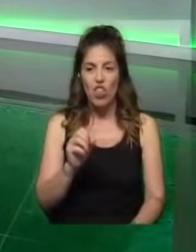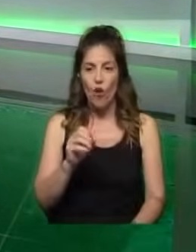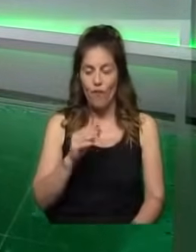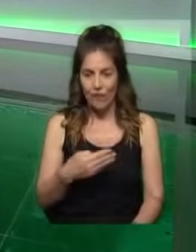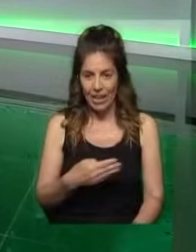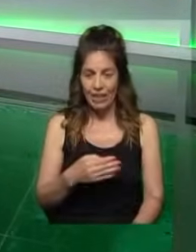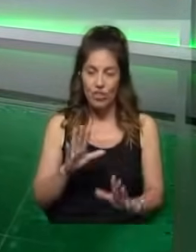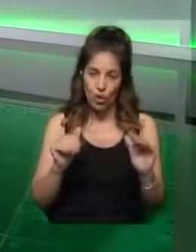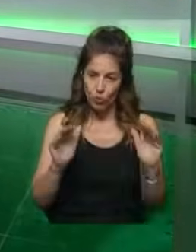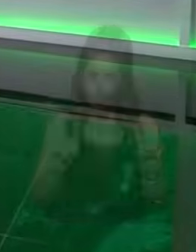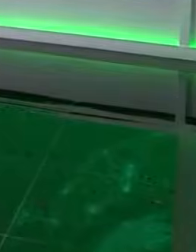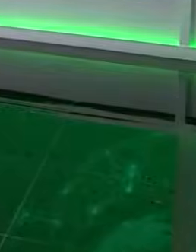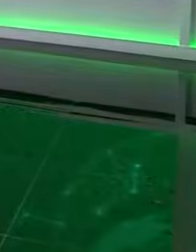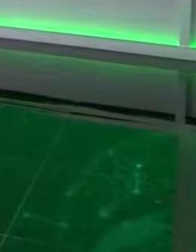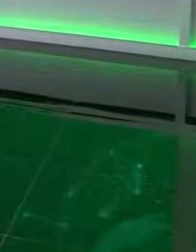pasen